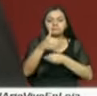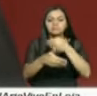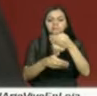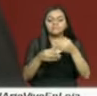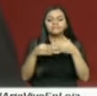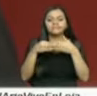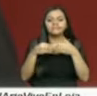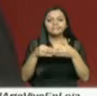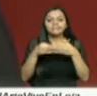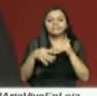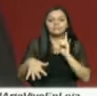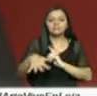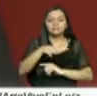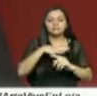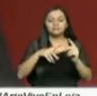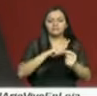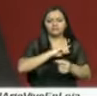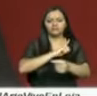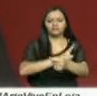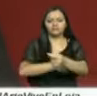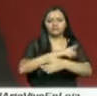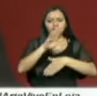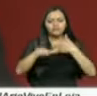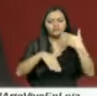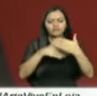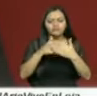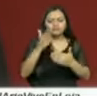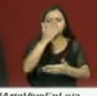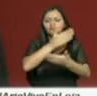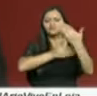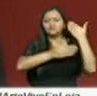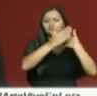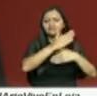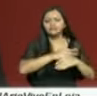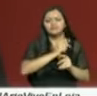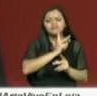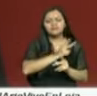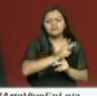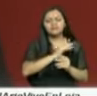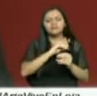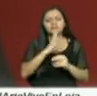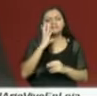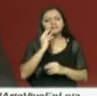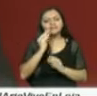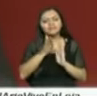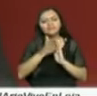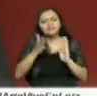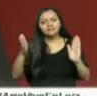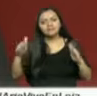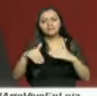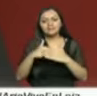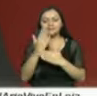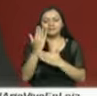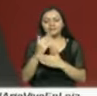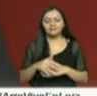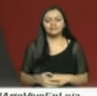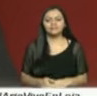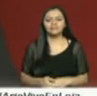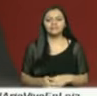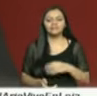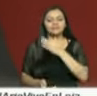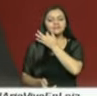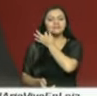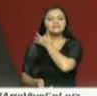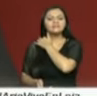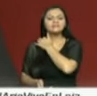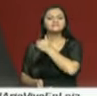escénica y la fuerza de las obras clásicas y la fuerza experimental de las obras modernas.